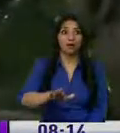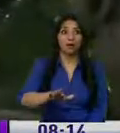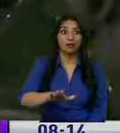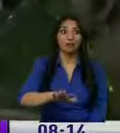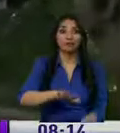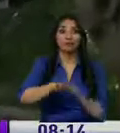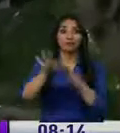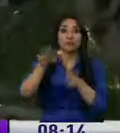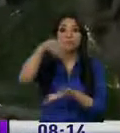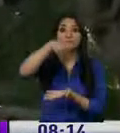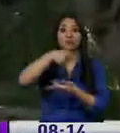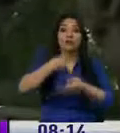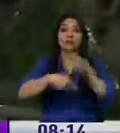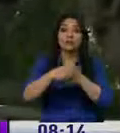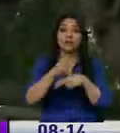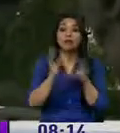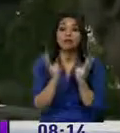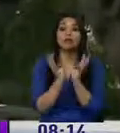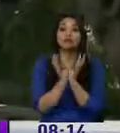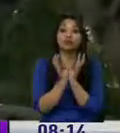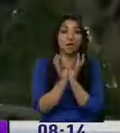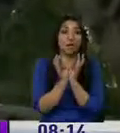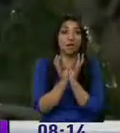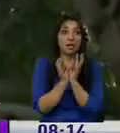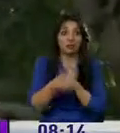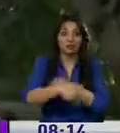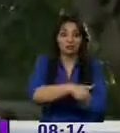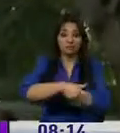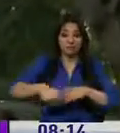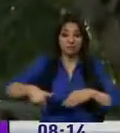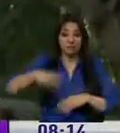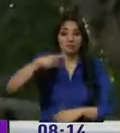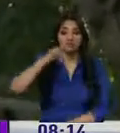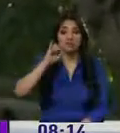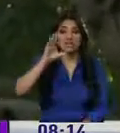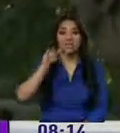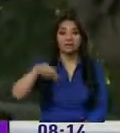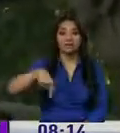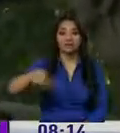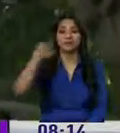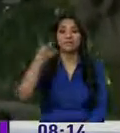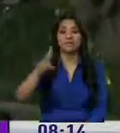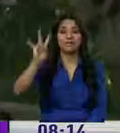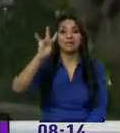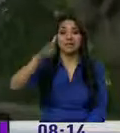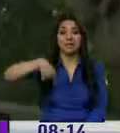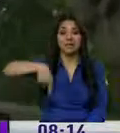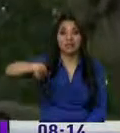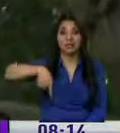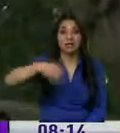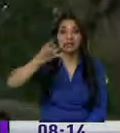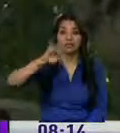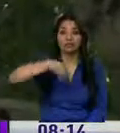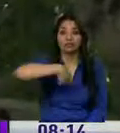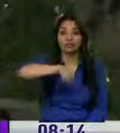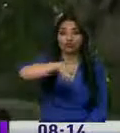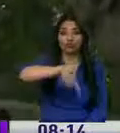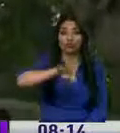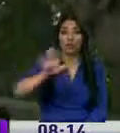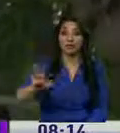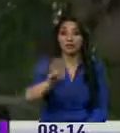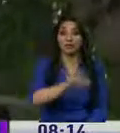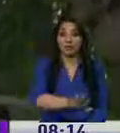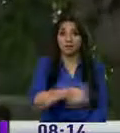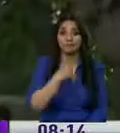comercial centro comercial del bosque y es la calle francisco de la pista y 17 haba transversal y la 18 son los que